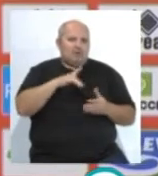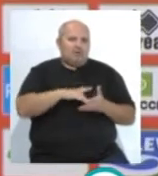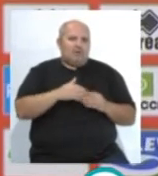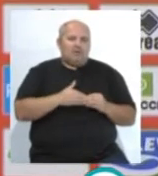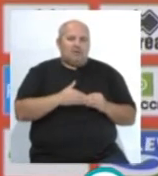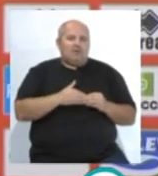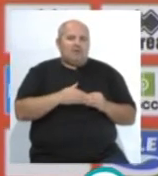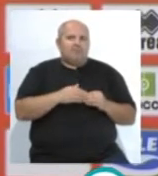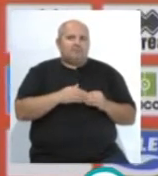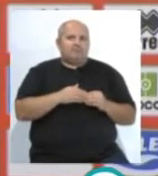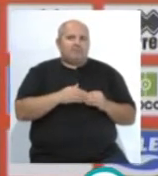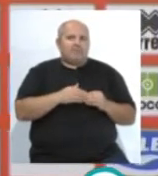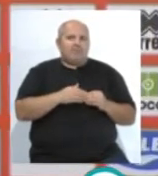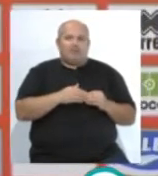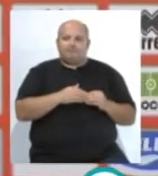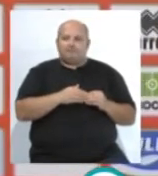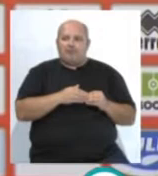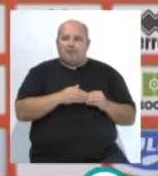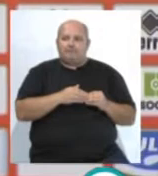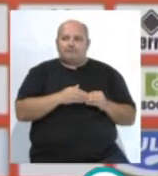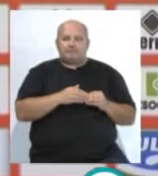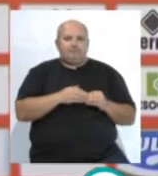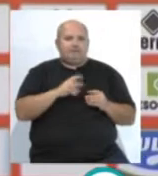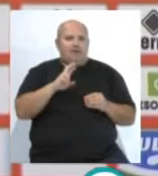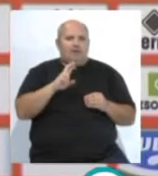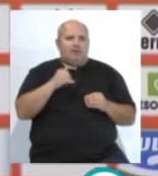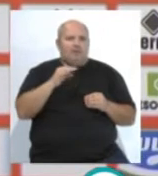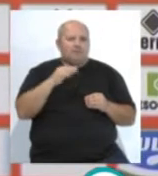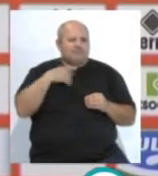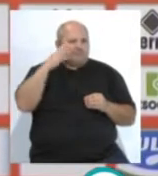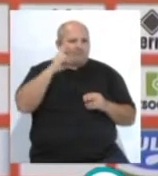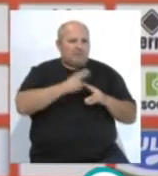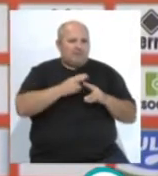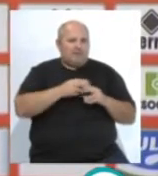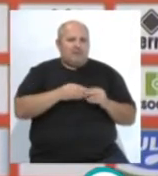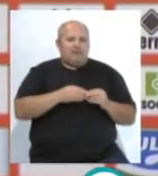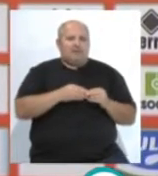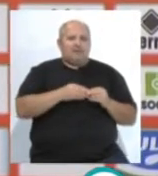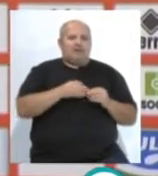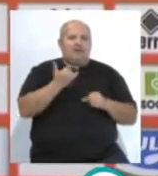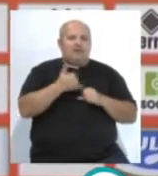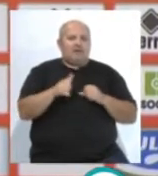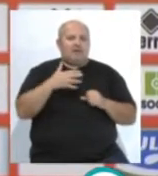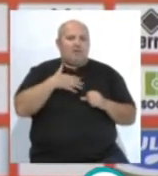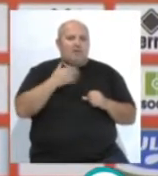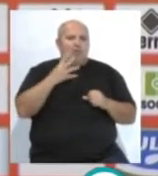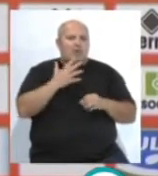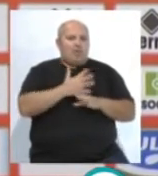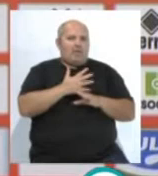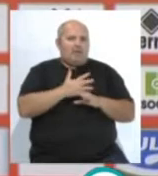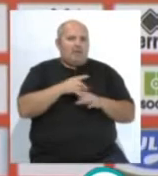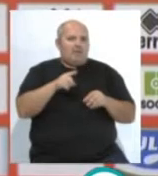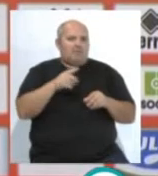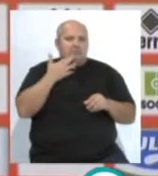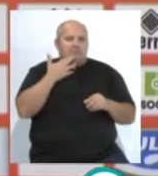Ellos, salvo la de Omar Ramos, no sé cómo se llama de nombre, perdón, o sea, de Adrián Ramos al final, que ha hecho una muy buena jugada,